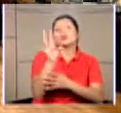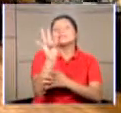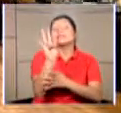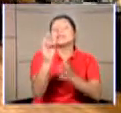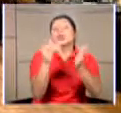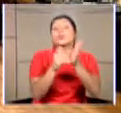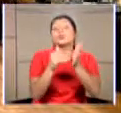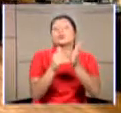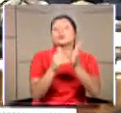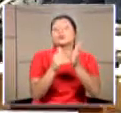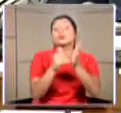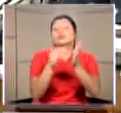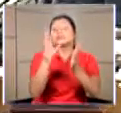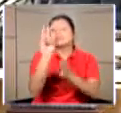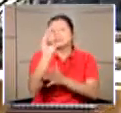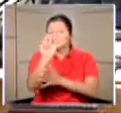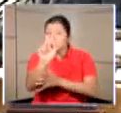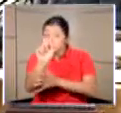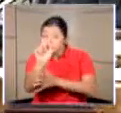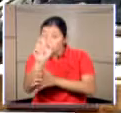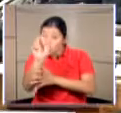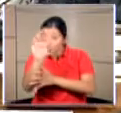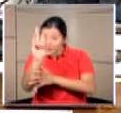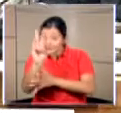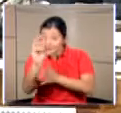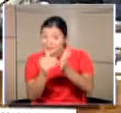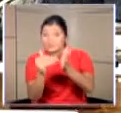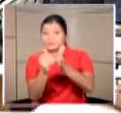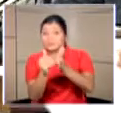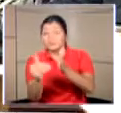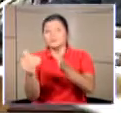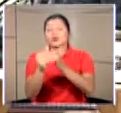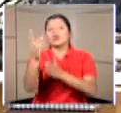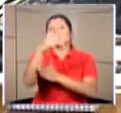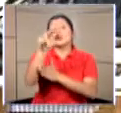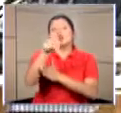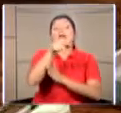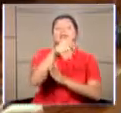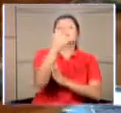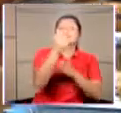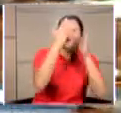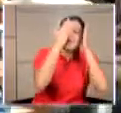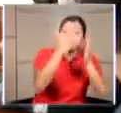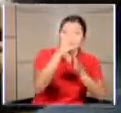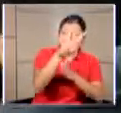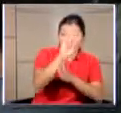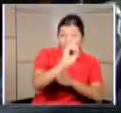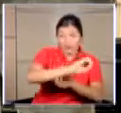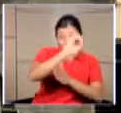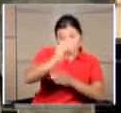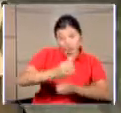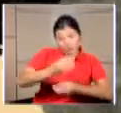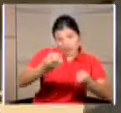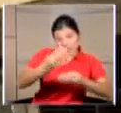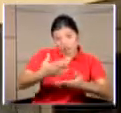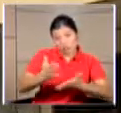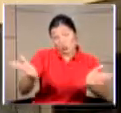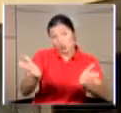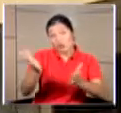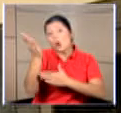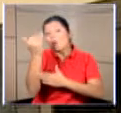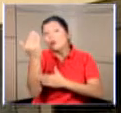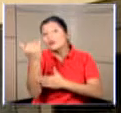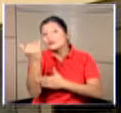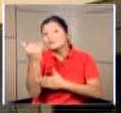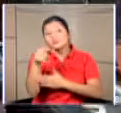7,96 billones de colones. Ese presupuesto del Poder Ejecutivo solo cubre un 40% del gasto público nacional, porque dentro de